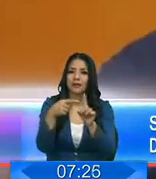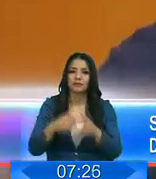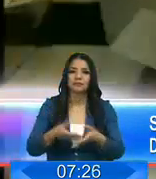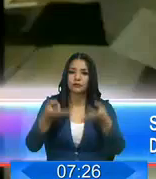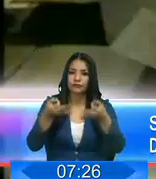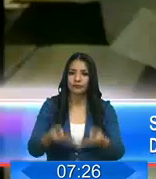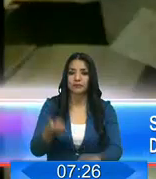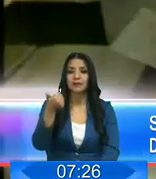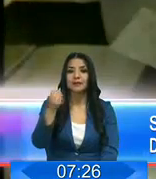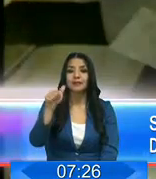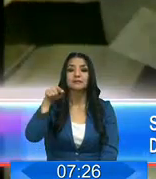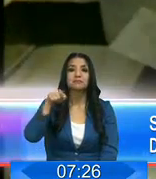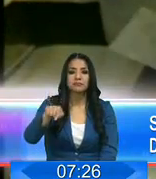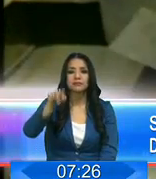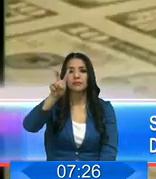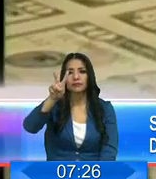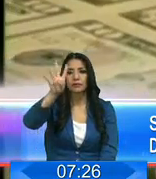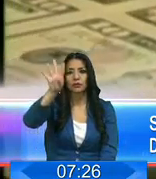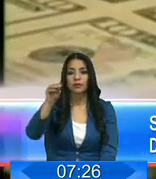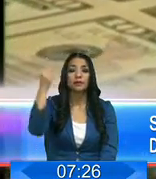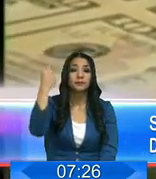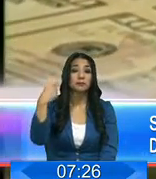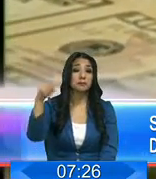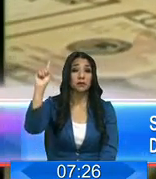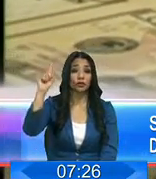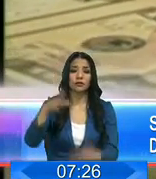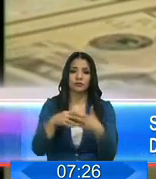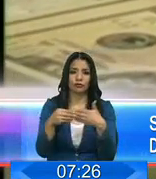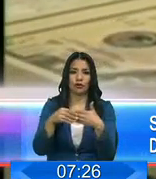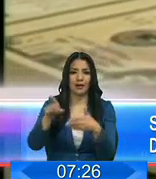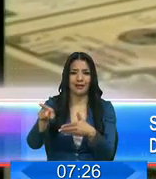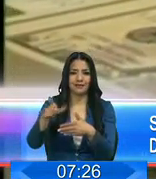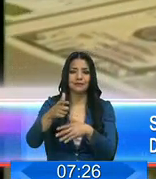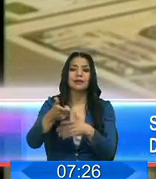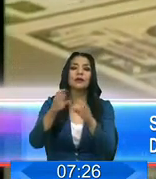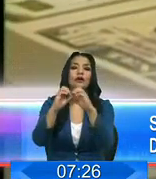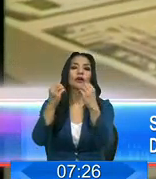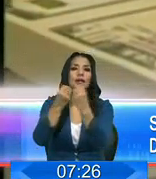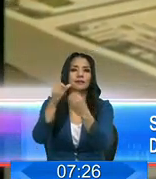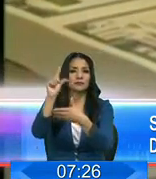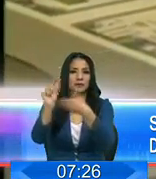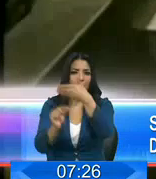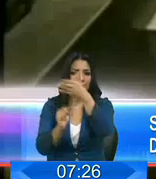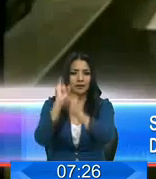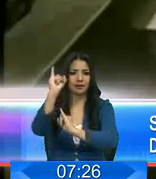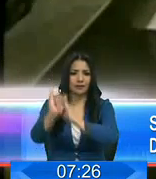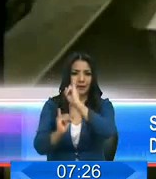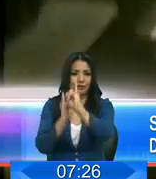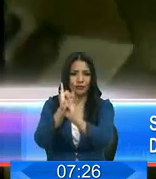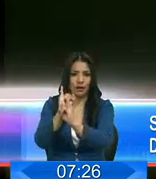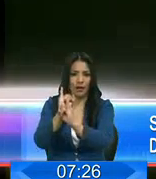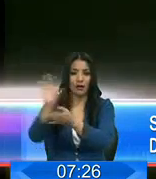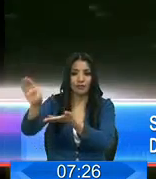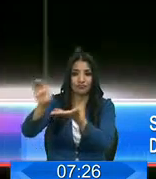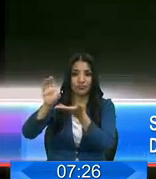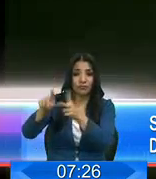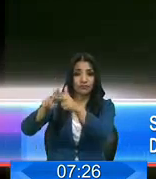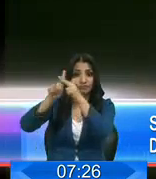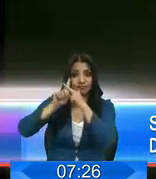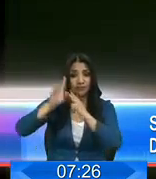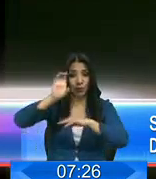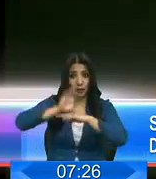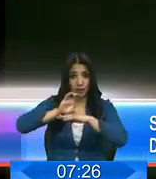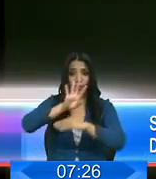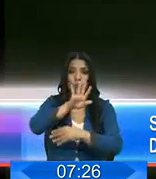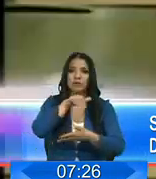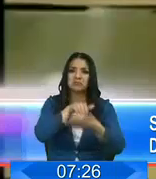los 10.240 millones de dólares que el FMI y compañía le prestarán al Ecuador, 4.000